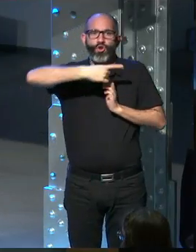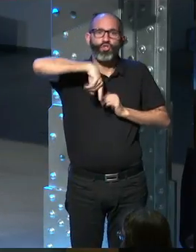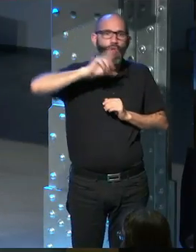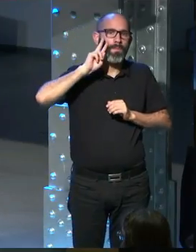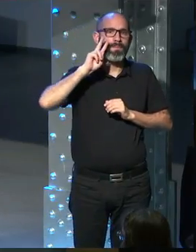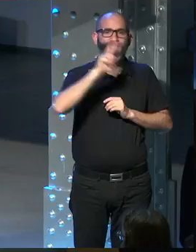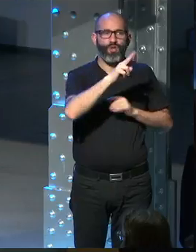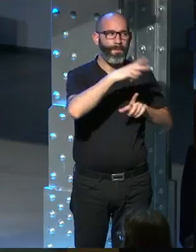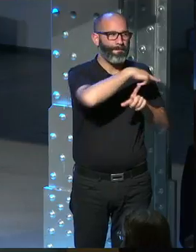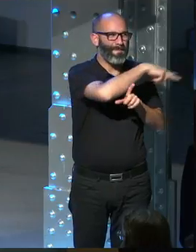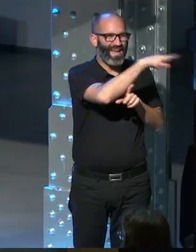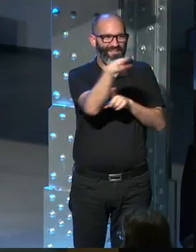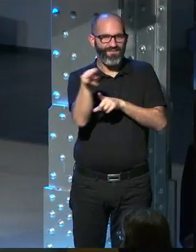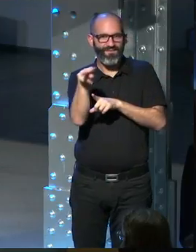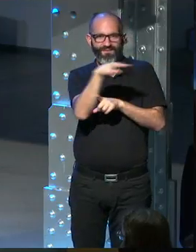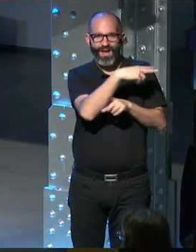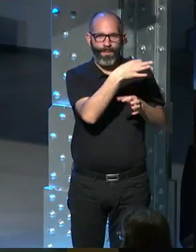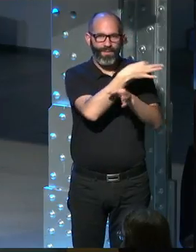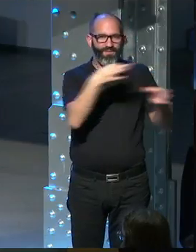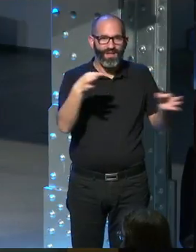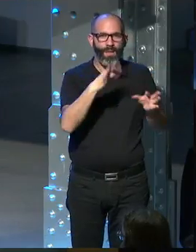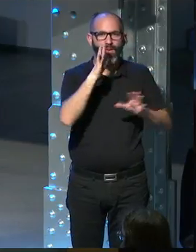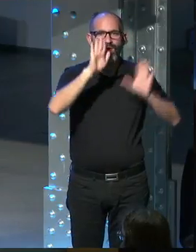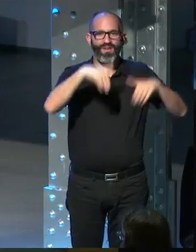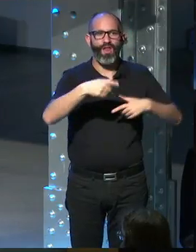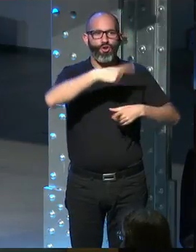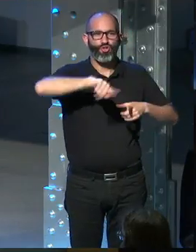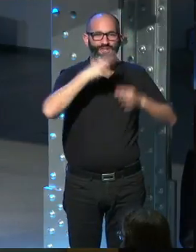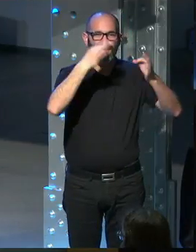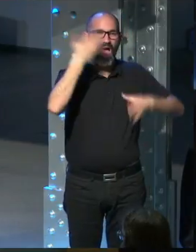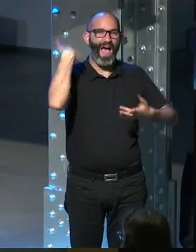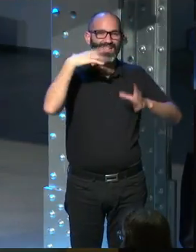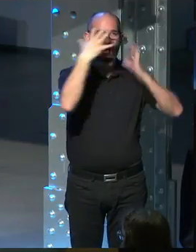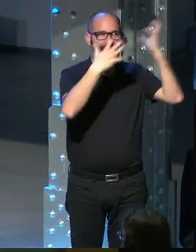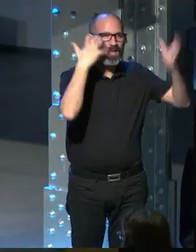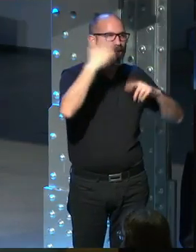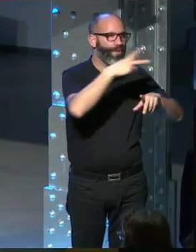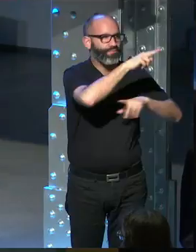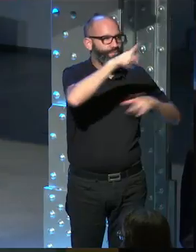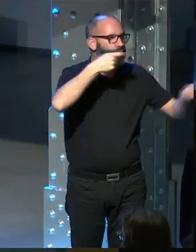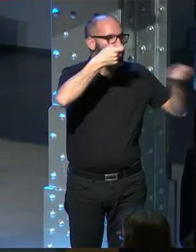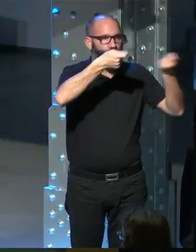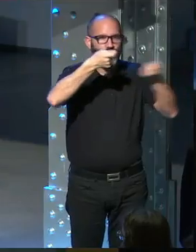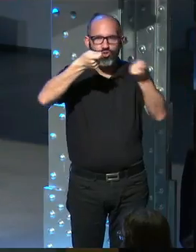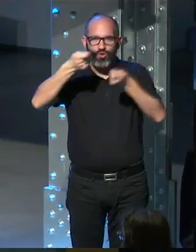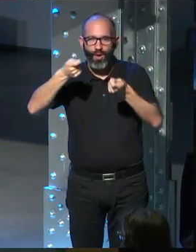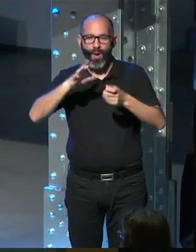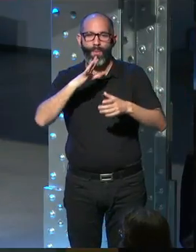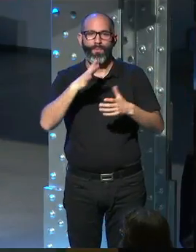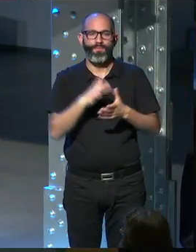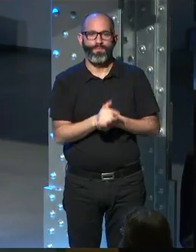perfecta porque teníamos que observar en una planicie enorme dónde estaban los animales, etc. Te puedo encontrar razones para explicar una cosa y la